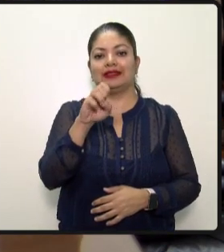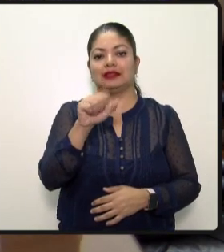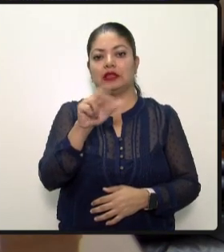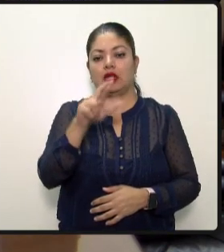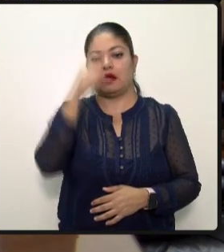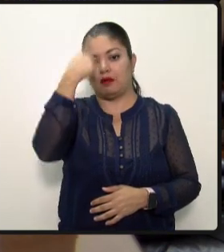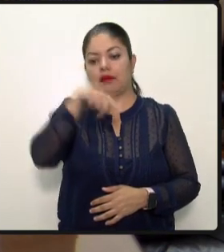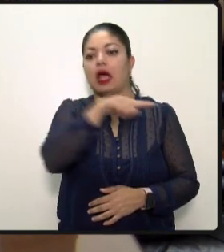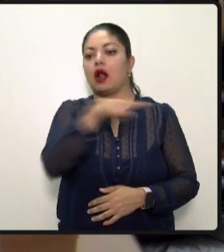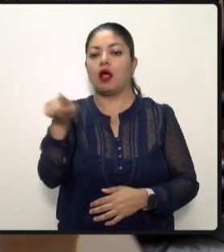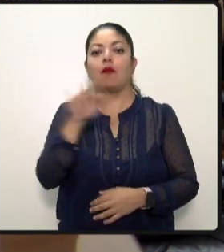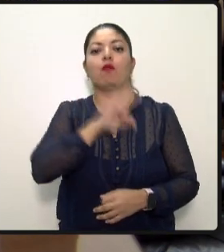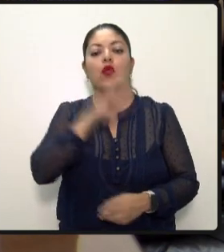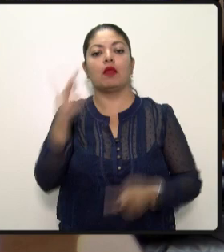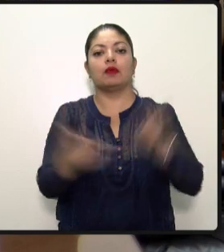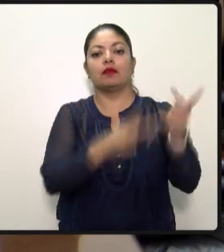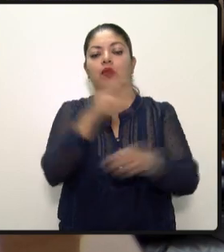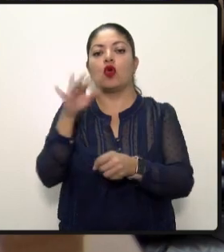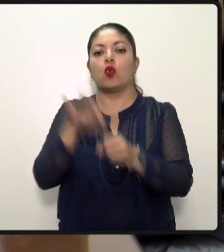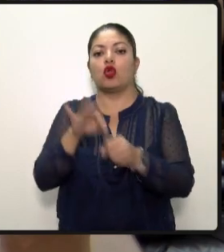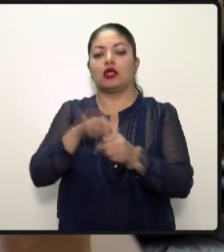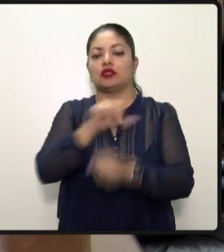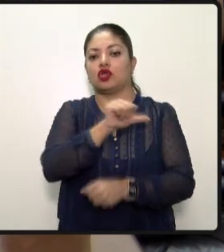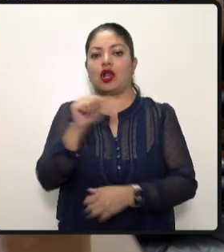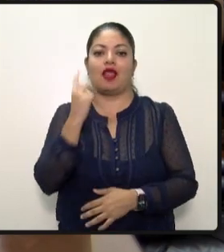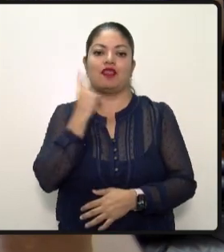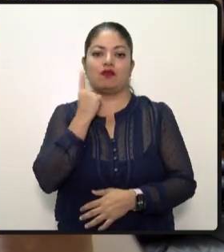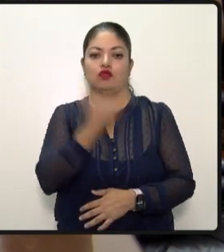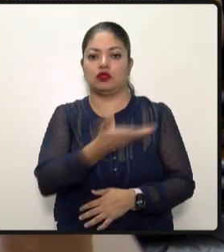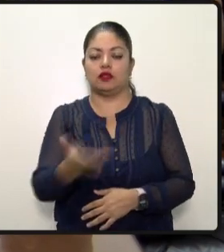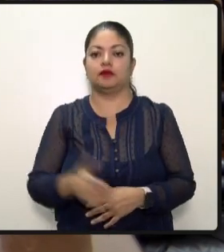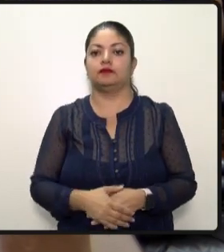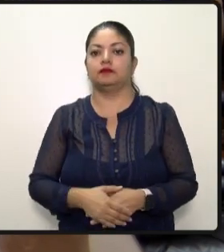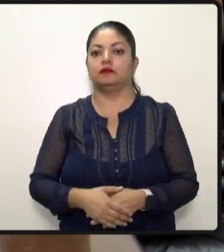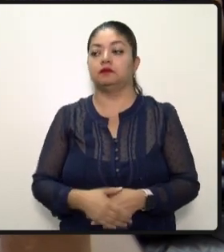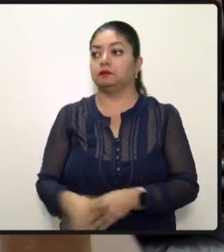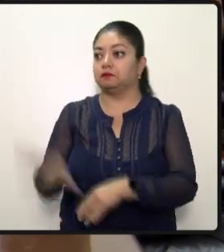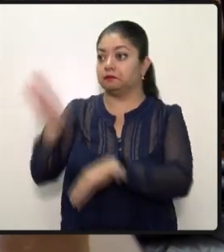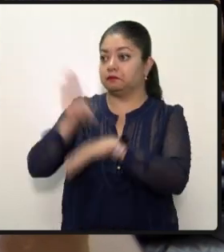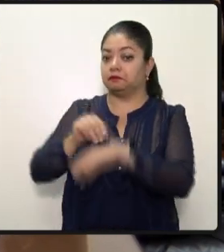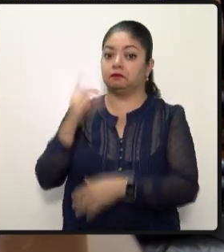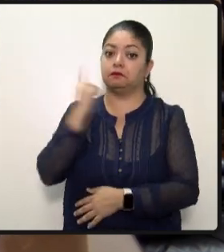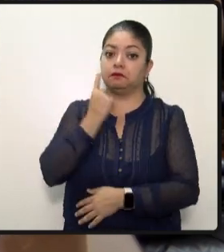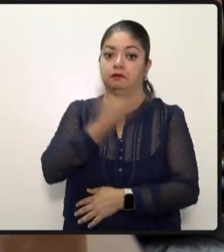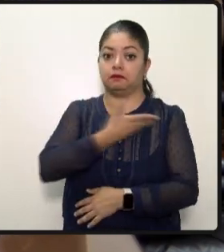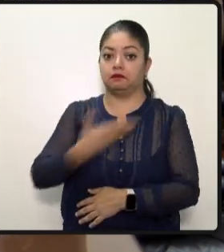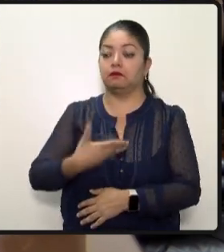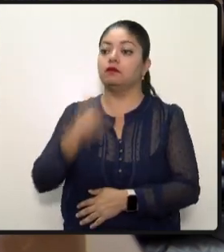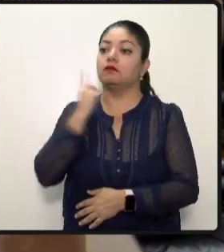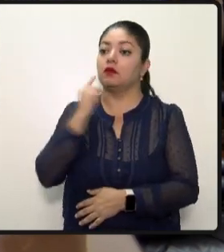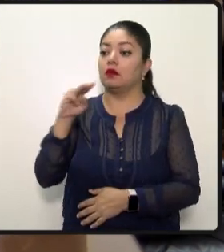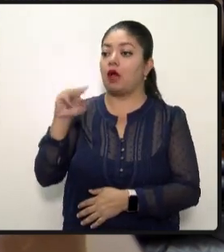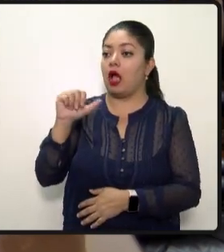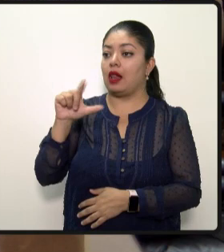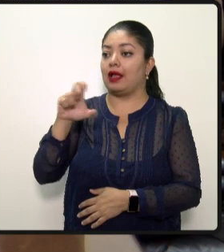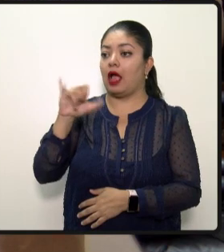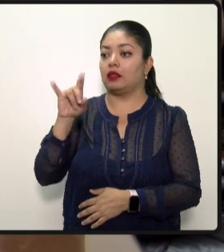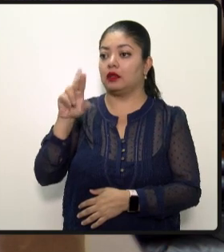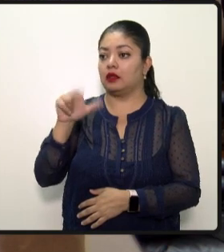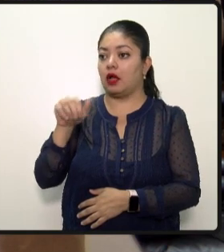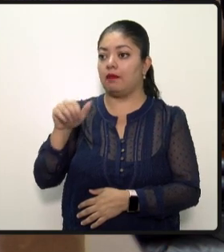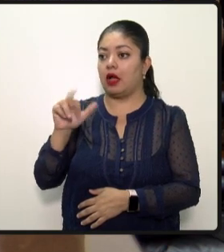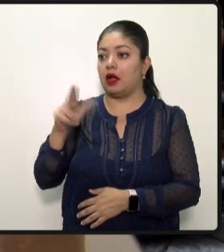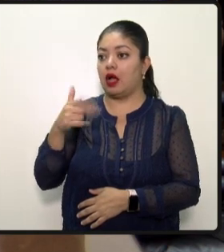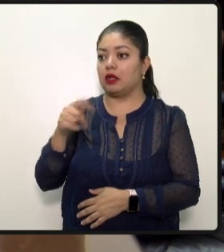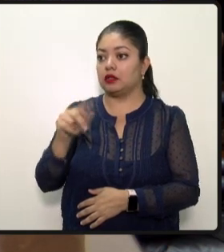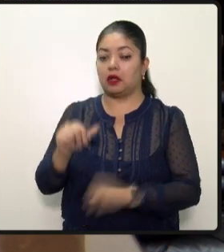levante la votación nominal de las y los diputados presentes. Como lo indica diputada presidenta, diputada Alejandra Margarita Yadanz Valenzuela. A